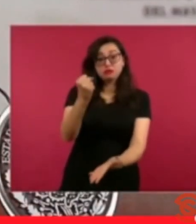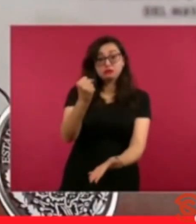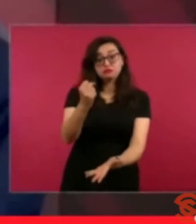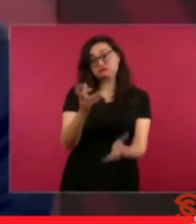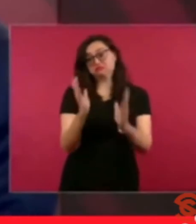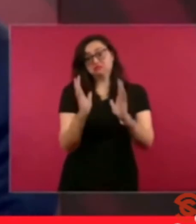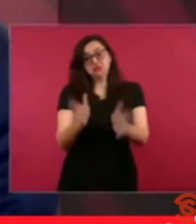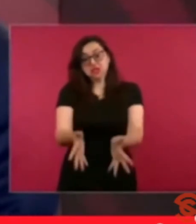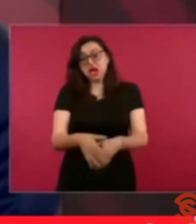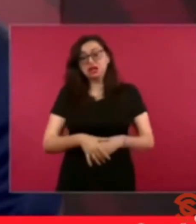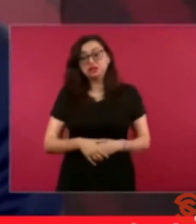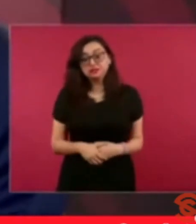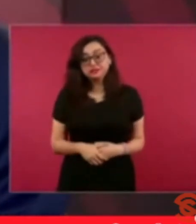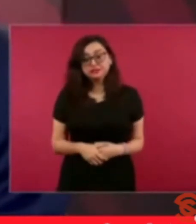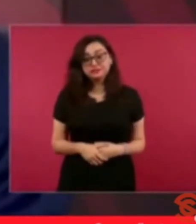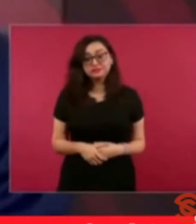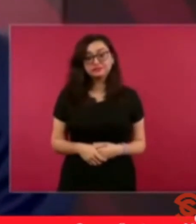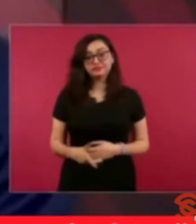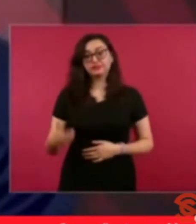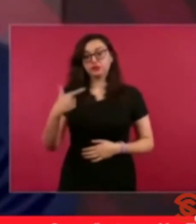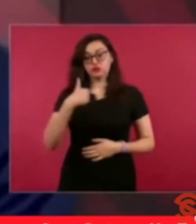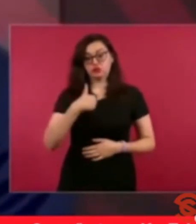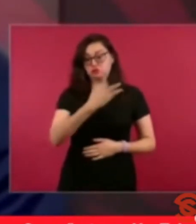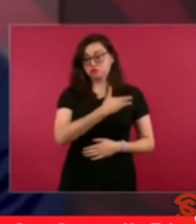Ahora sí que va a depender